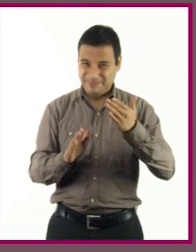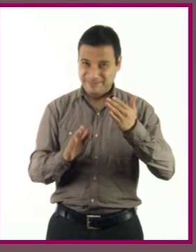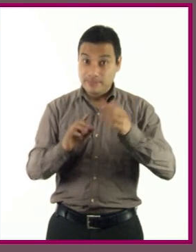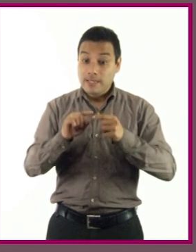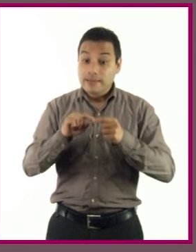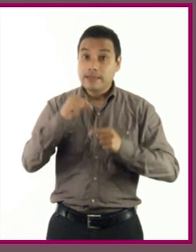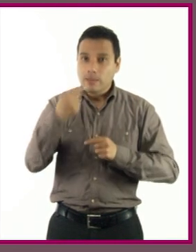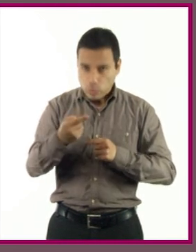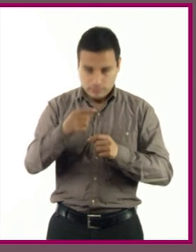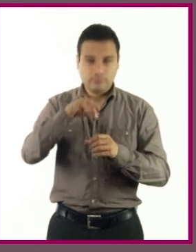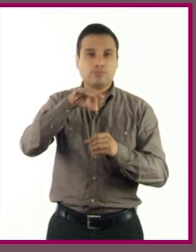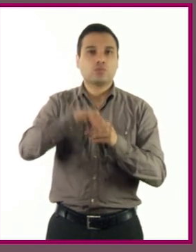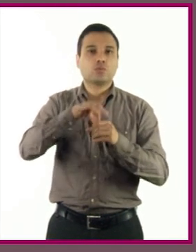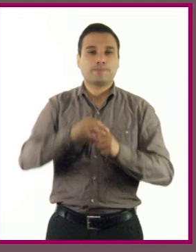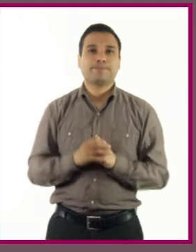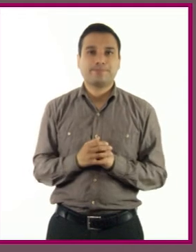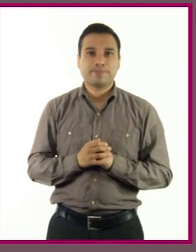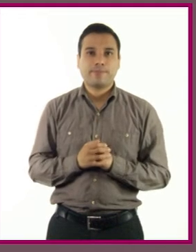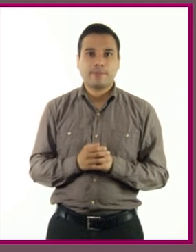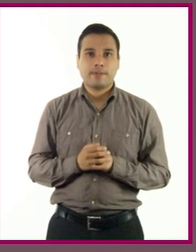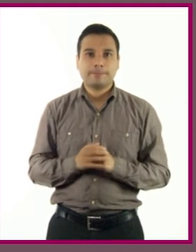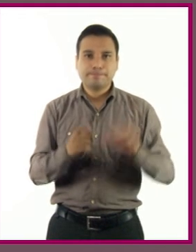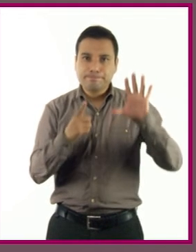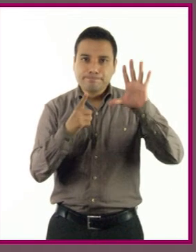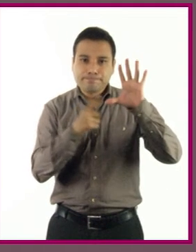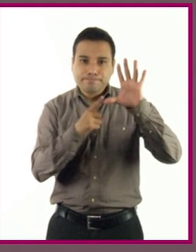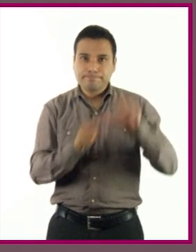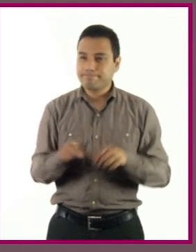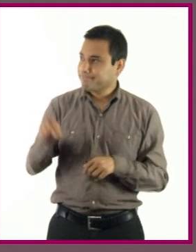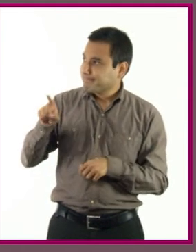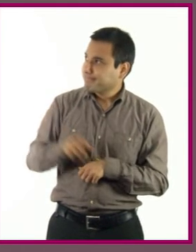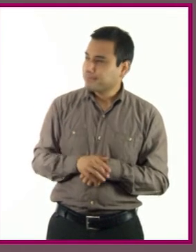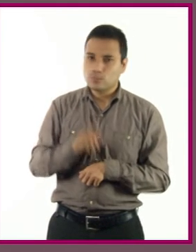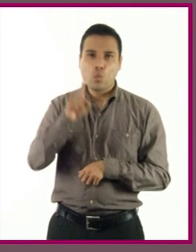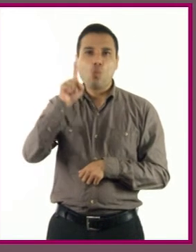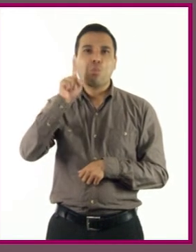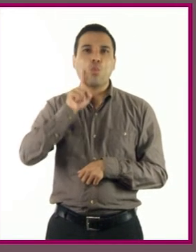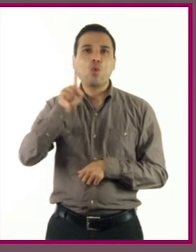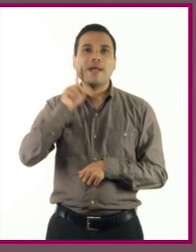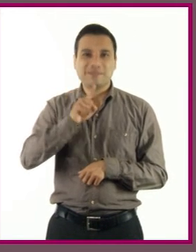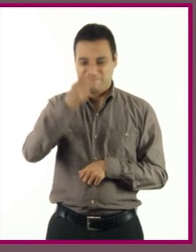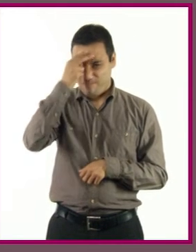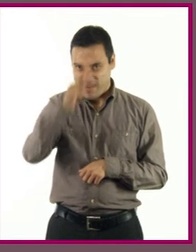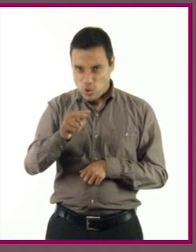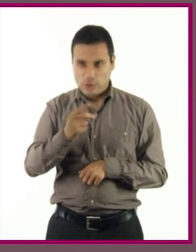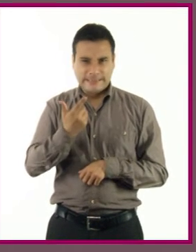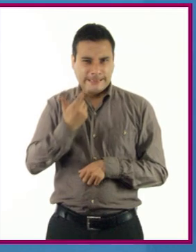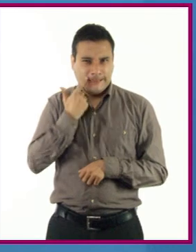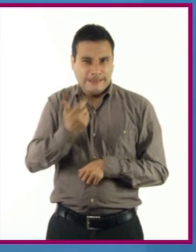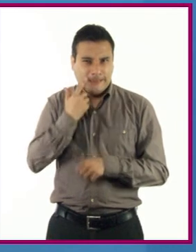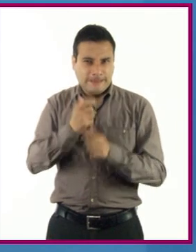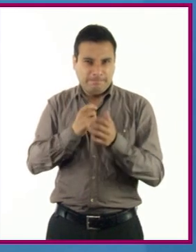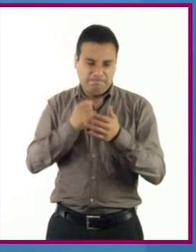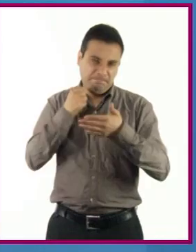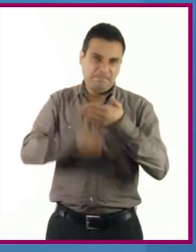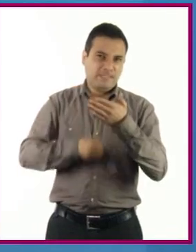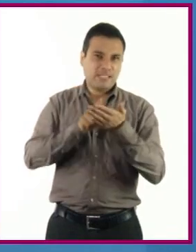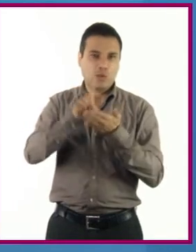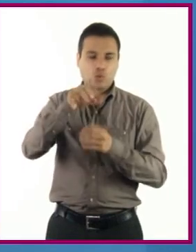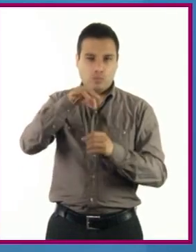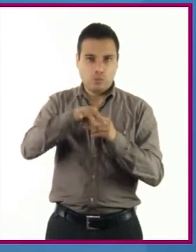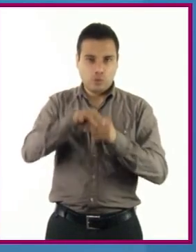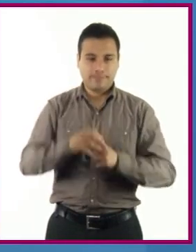1918. Finalmente, incluimos a Elvia Carrillo Puerto y su lucha por el voto femenino en México.